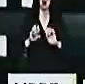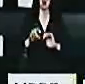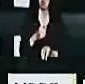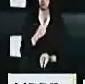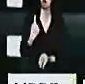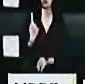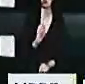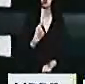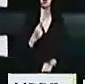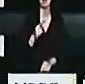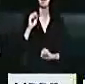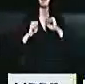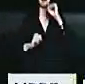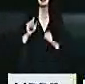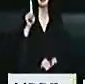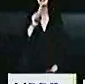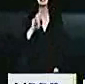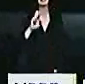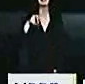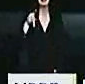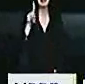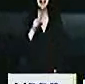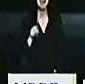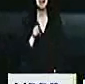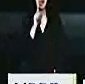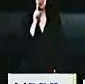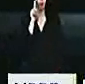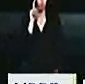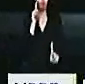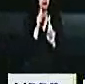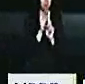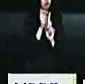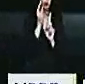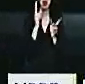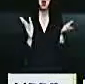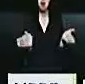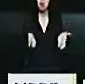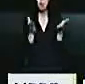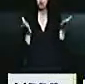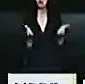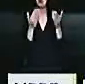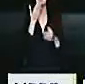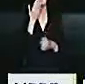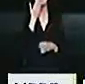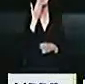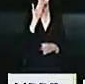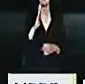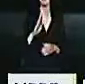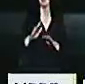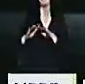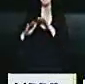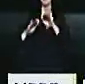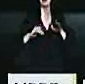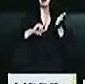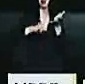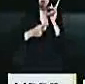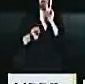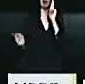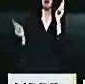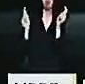Nosotros como CENS tenemos un objetivo, que es impulsar y mejorar y apoyar la transformación digital